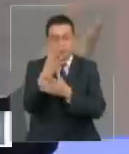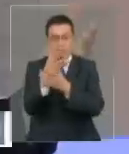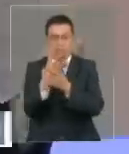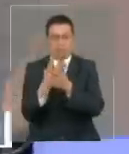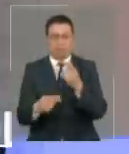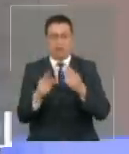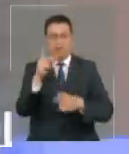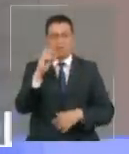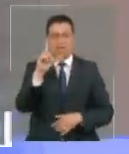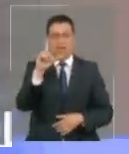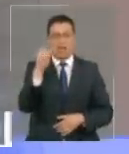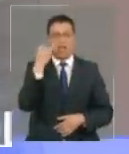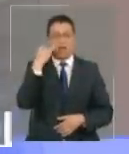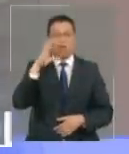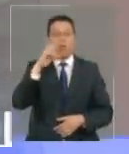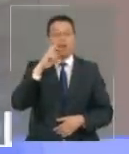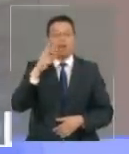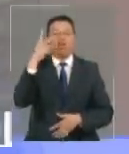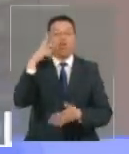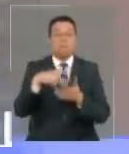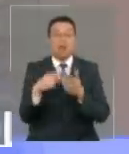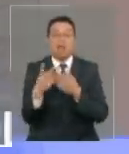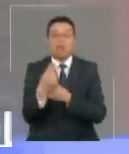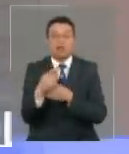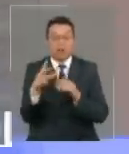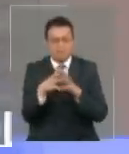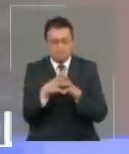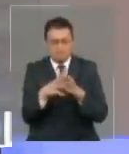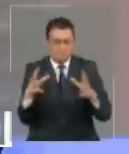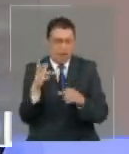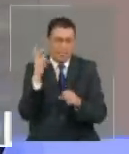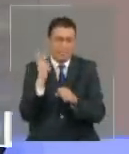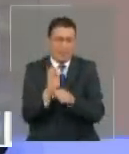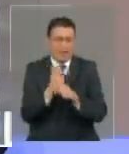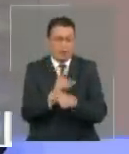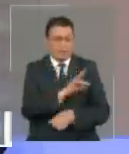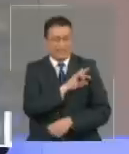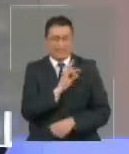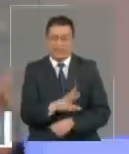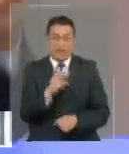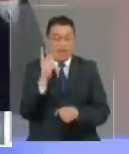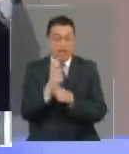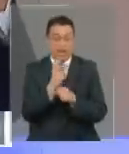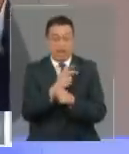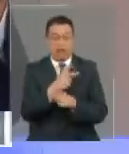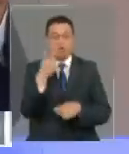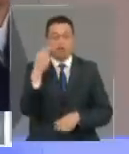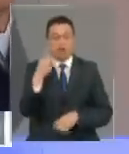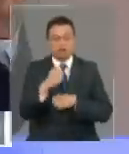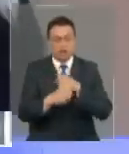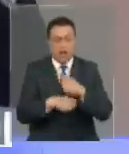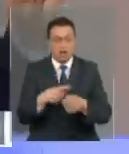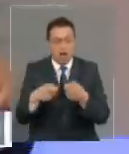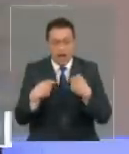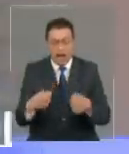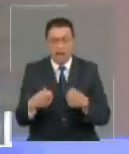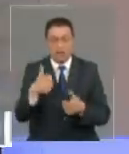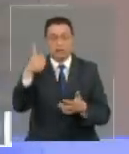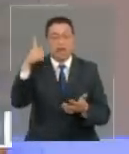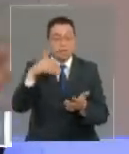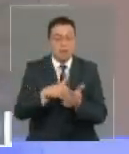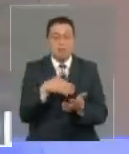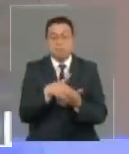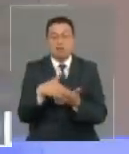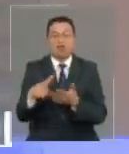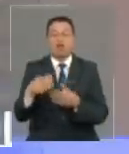la delincuencia y en el 2012 llegamos a ser la comuna con más delincuencia en Chile, después de 12 años de haber gastado 6.000 millones de